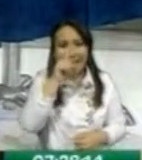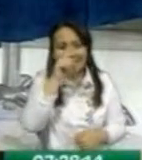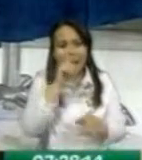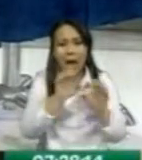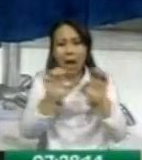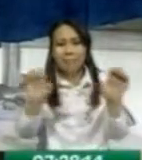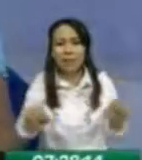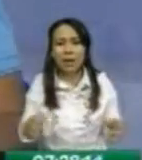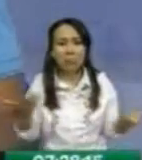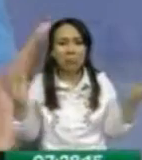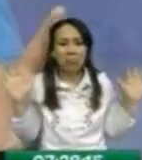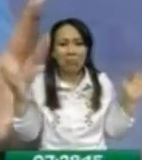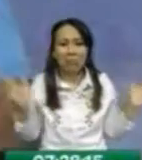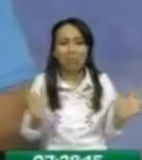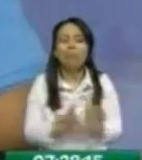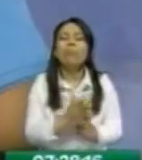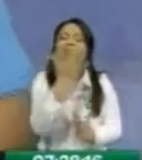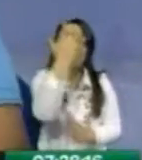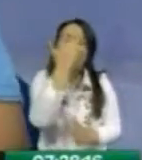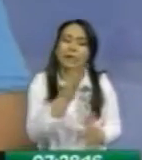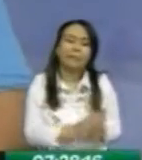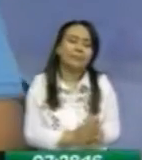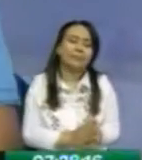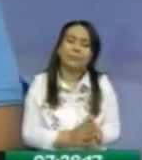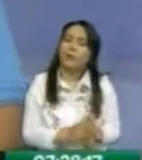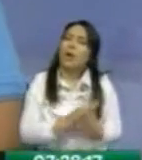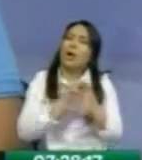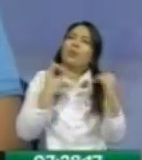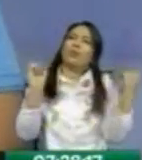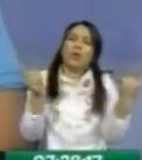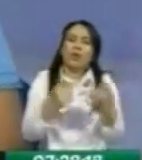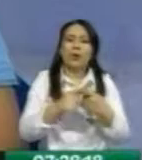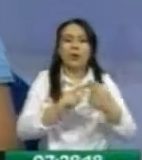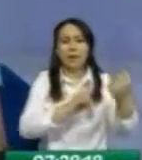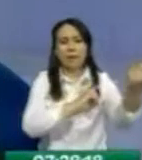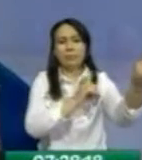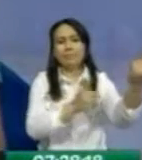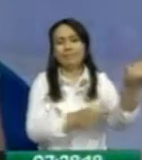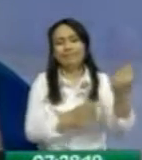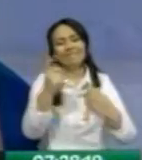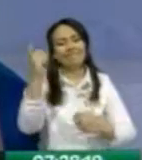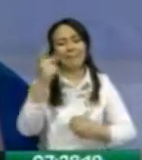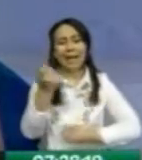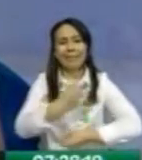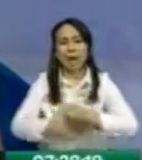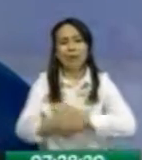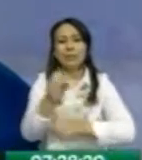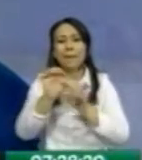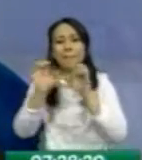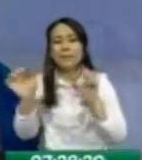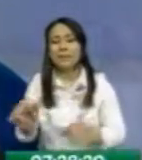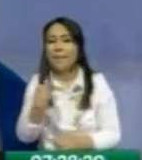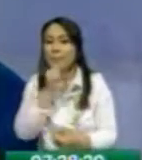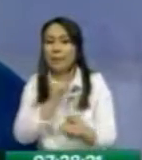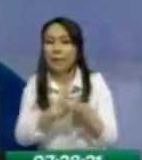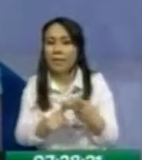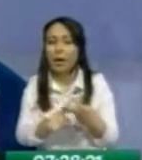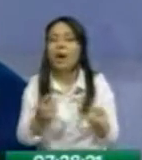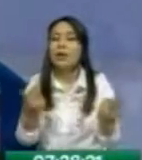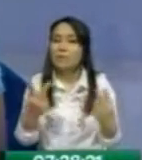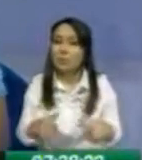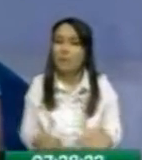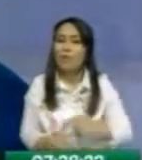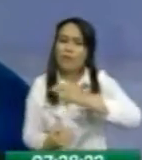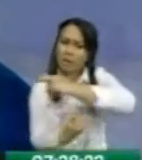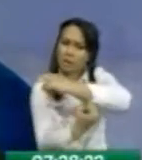estructurales, ¿no? Sí. Y por supuesto que esto invita a fortalecer los ámbitos de inversión privada y también el fortalecimiento de